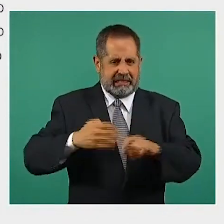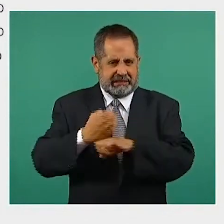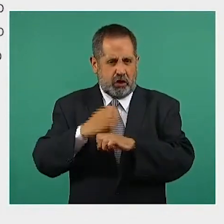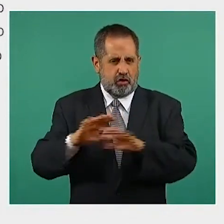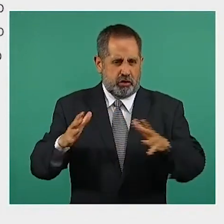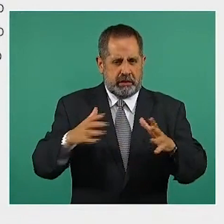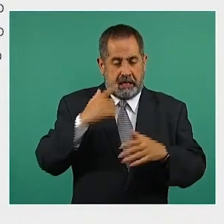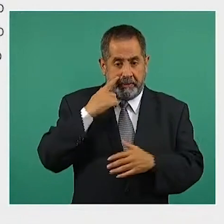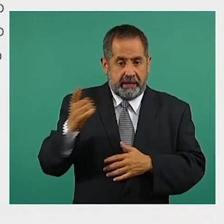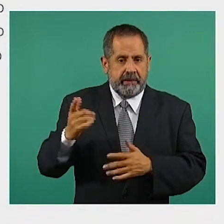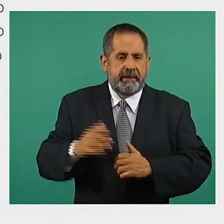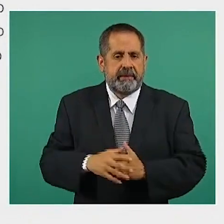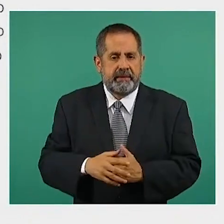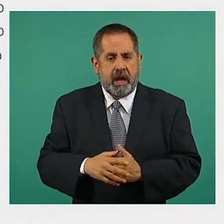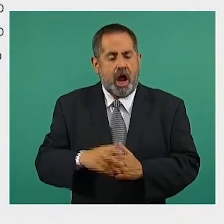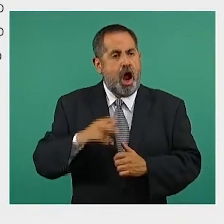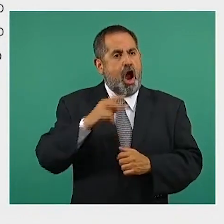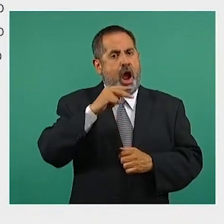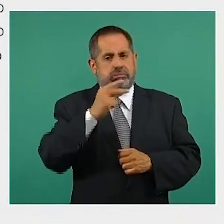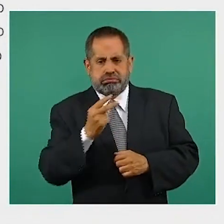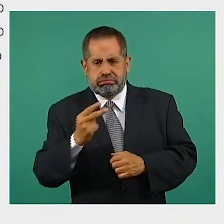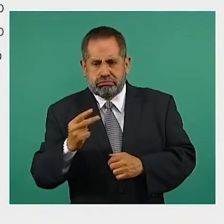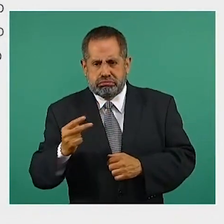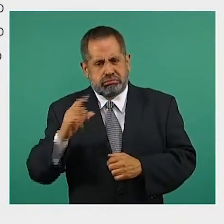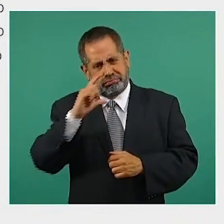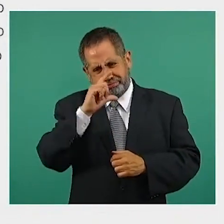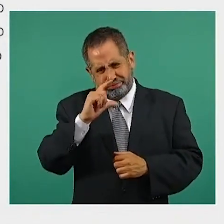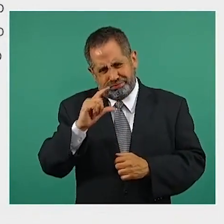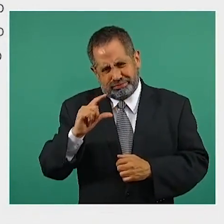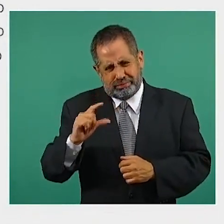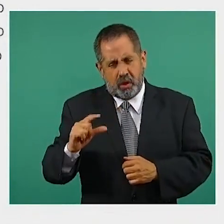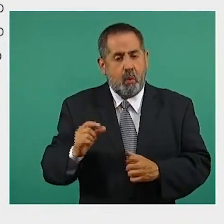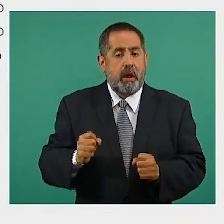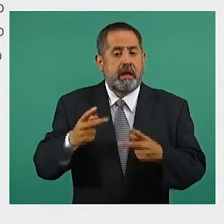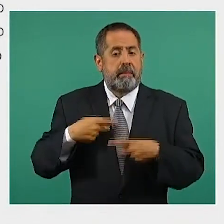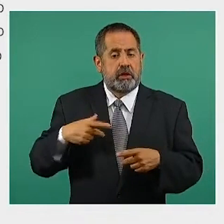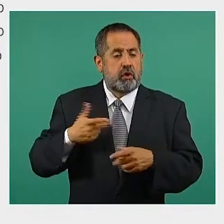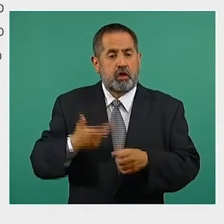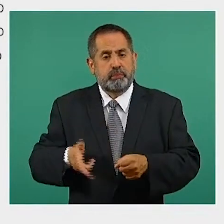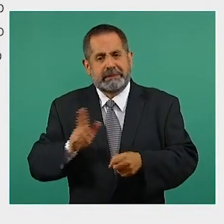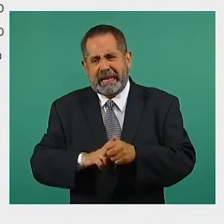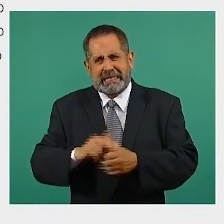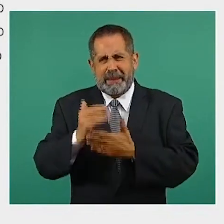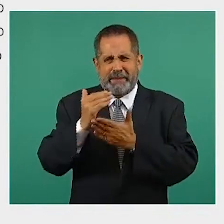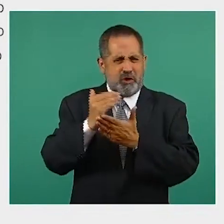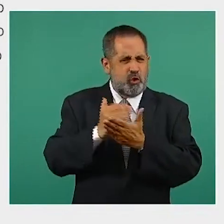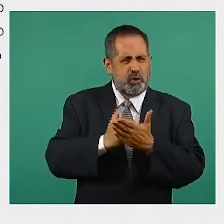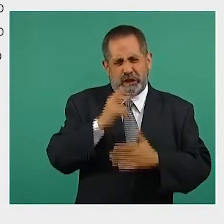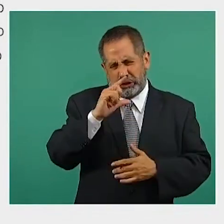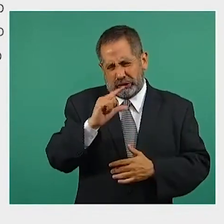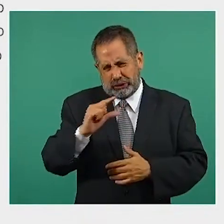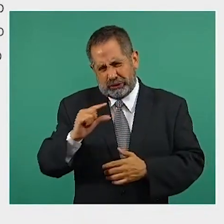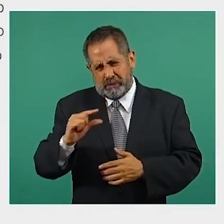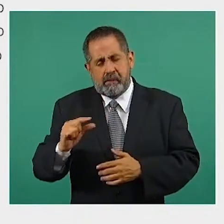que se muestra en la figura además con el descenso de la pandemia, del número de pacientes hospitalizados e intubados y